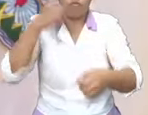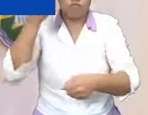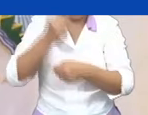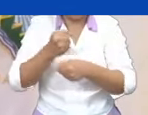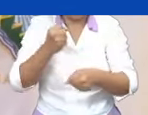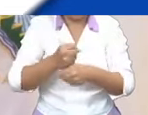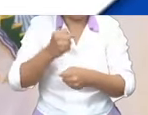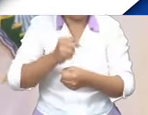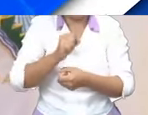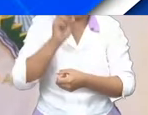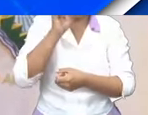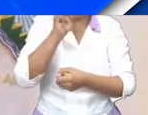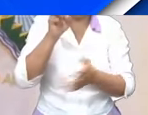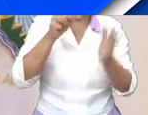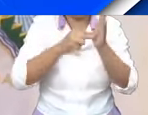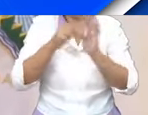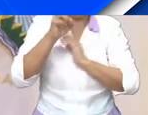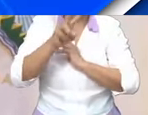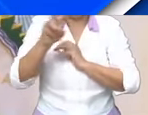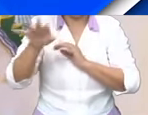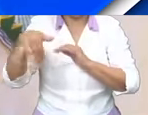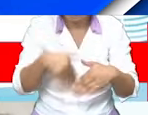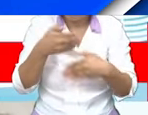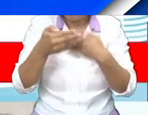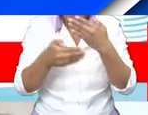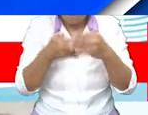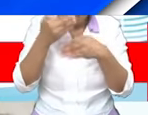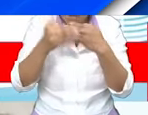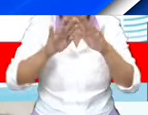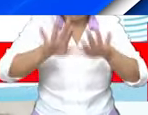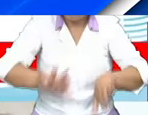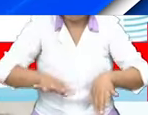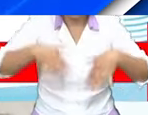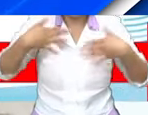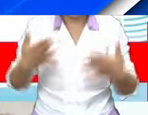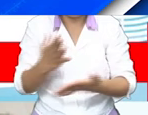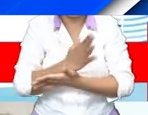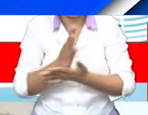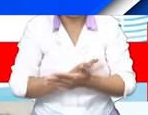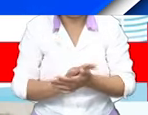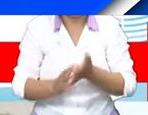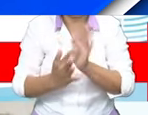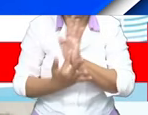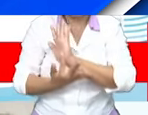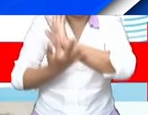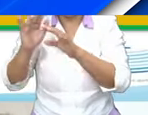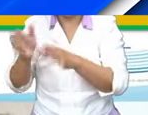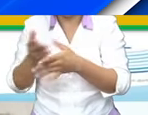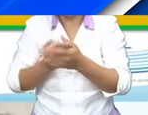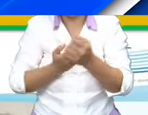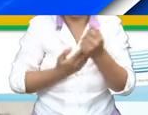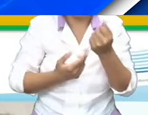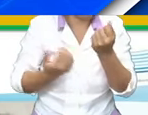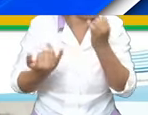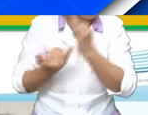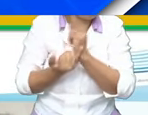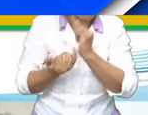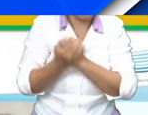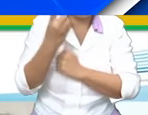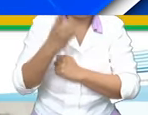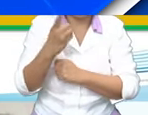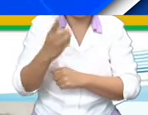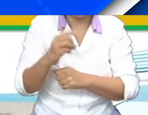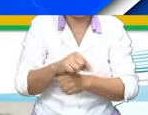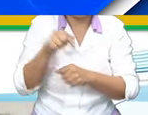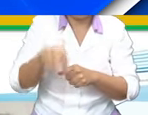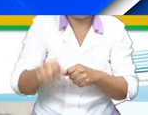Este martes en la asamblea nacional fue presentado los resultados de un diagnóstico generacional e intergeneracional al